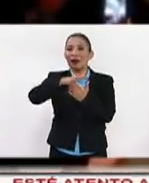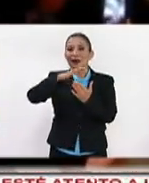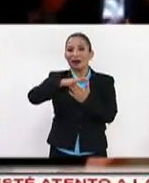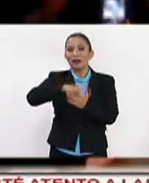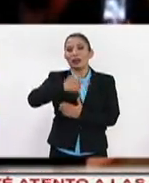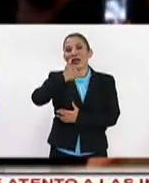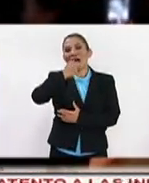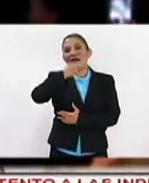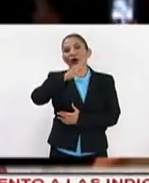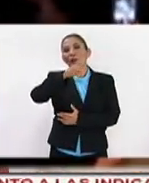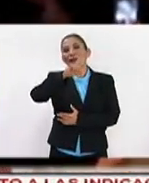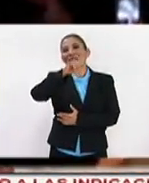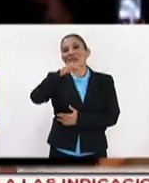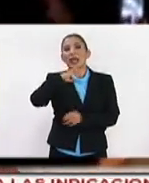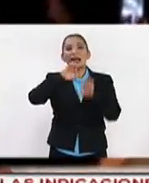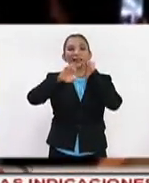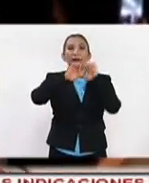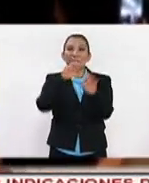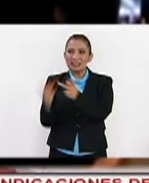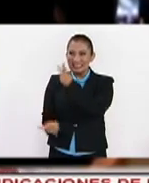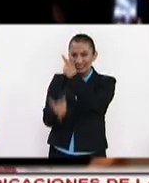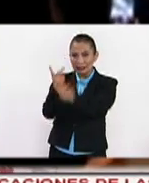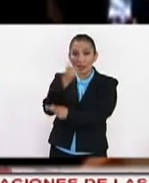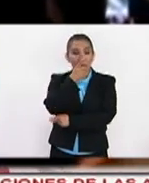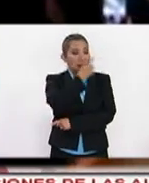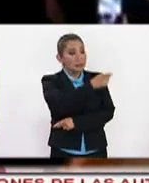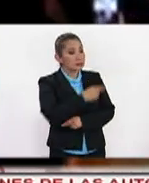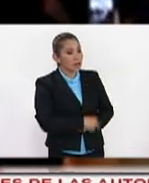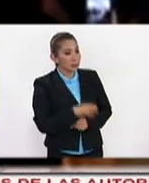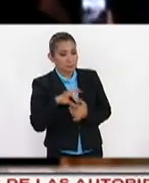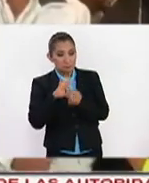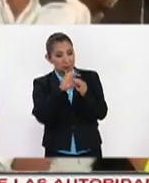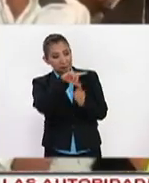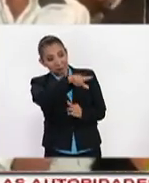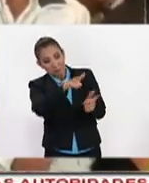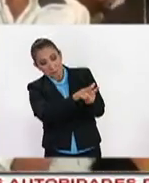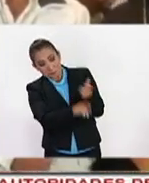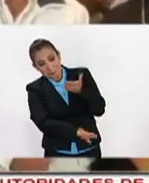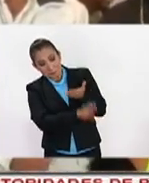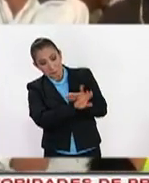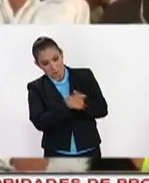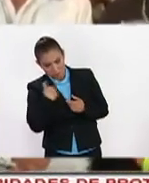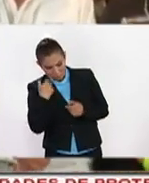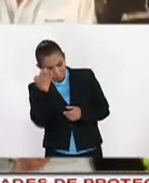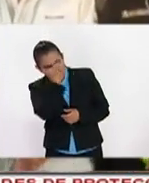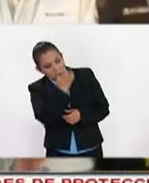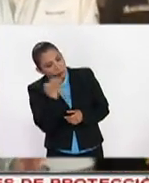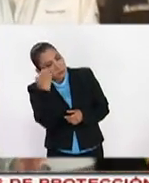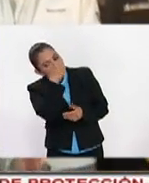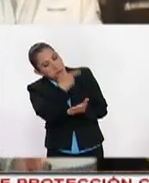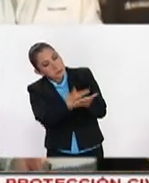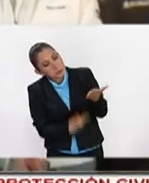Gerardo Blide, en rueda de prensa, en la que afirmó que la alianza opositora pedirá una auditoría